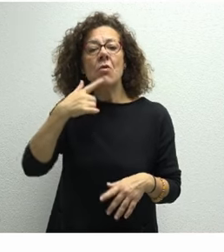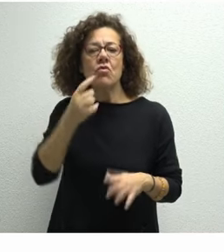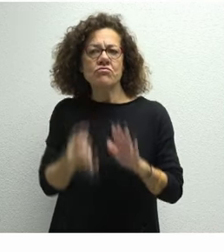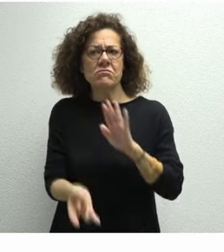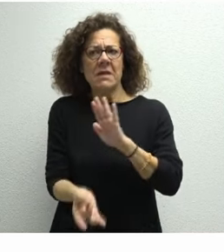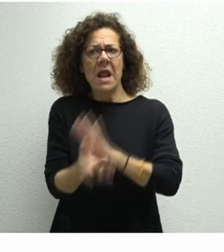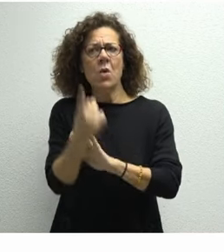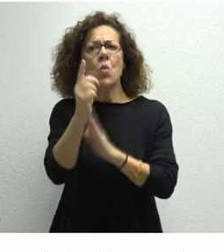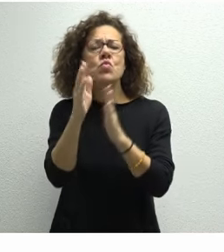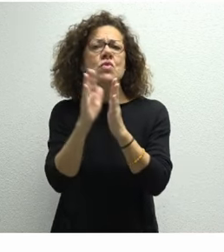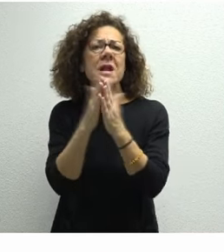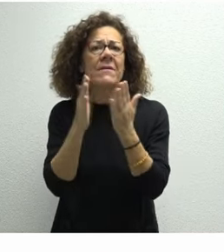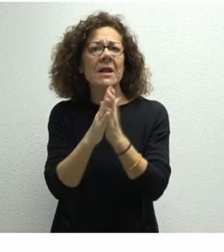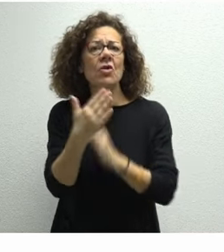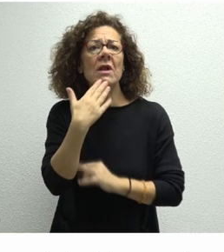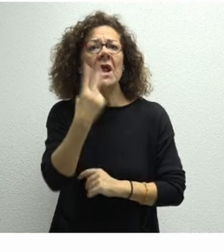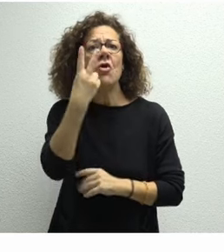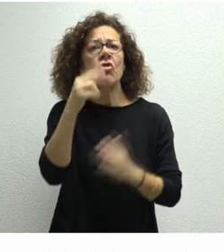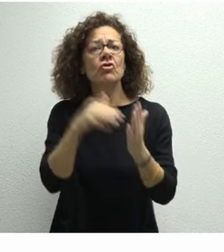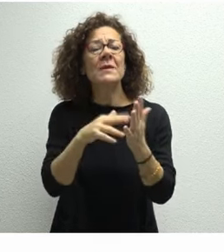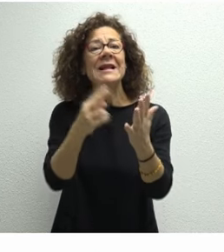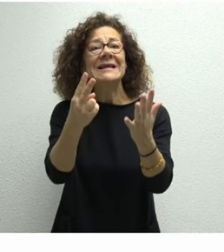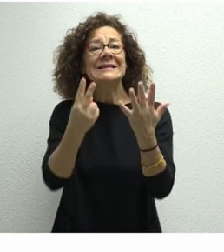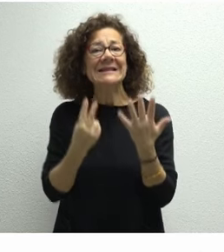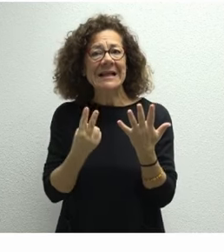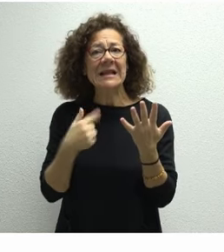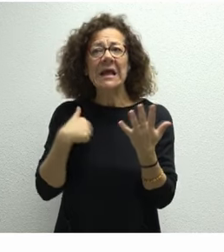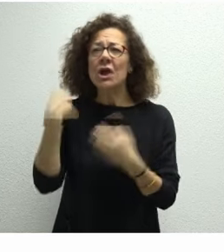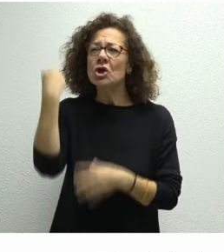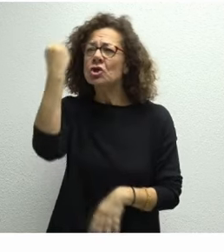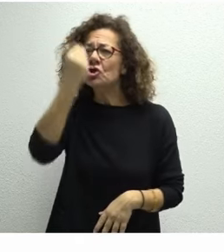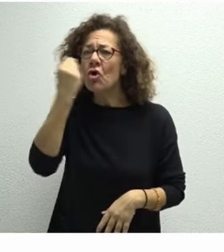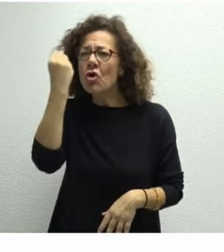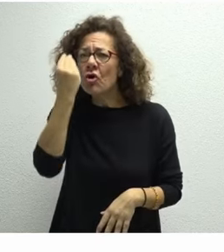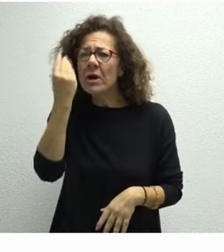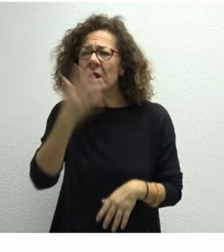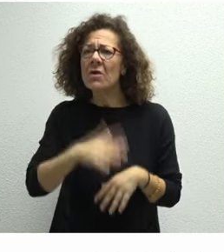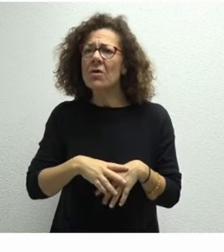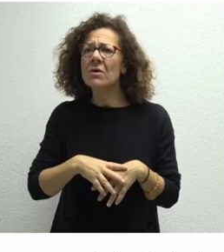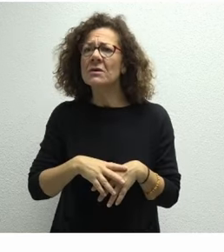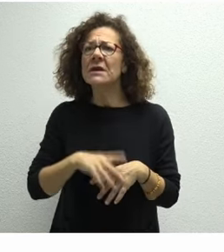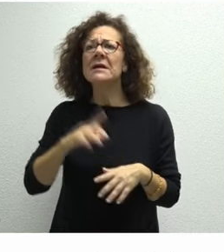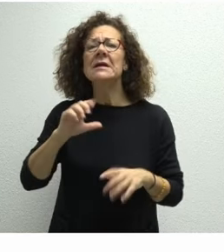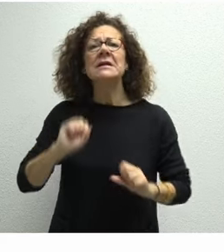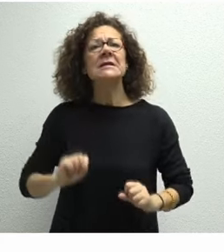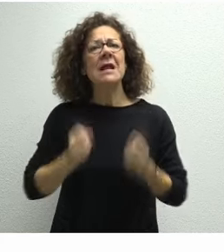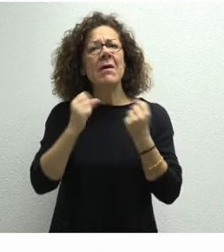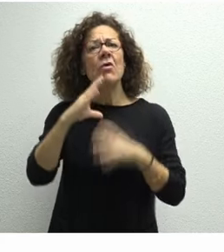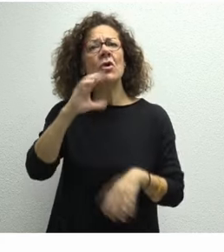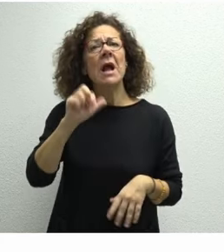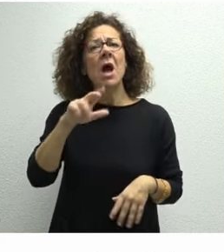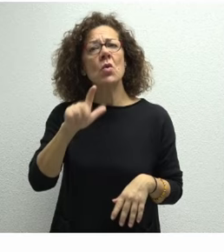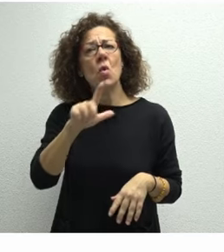un librito eh donde yo creo que era e carulla no Salvador carulla Ramón Nobel almudena martorel